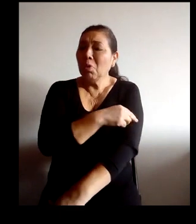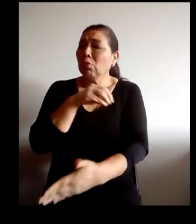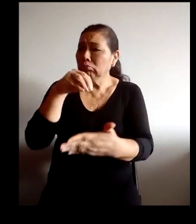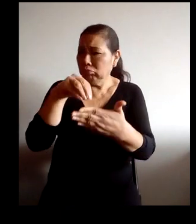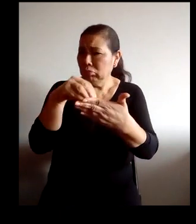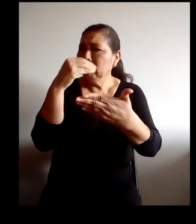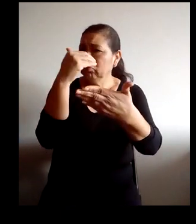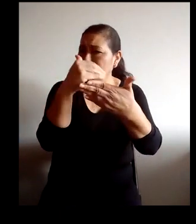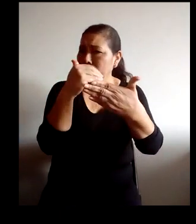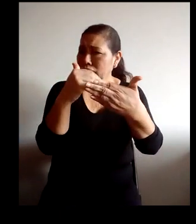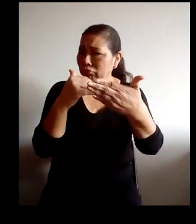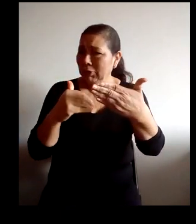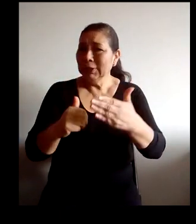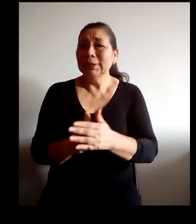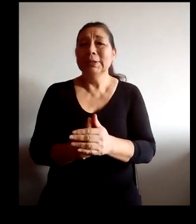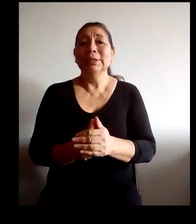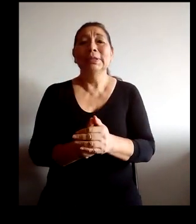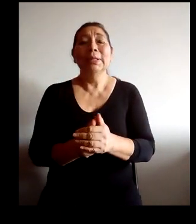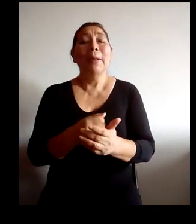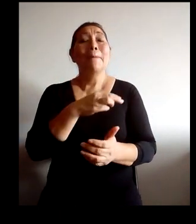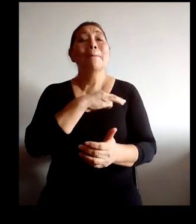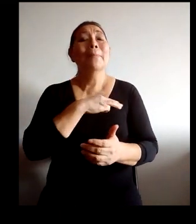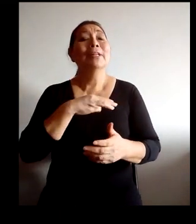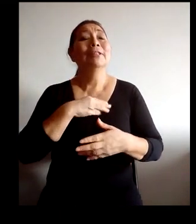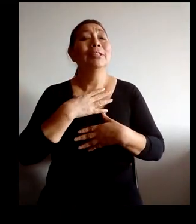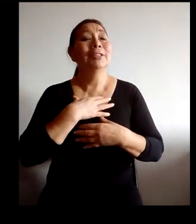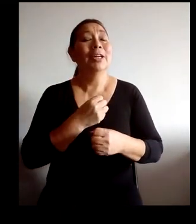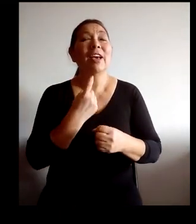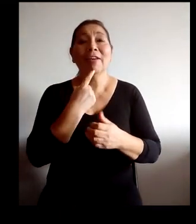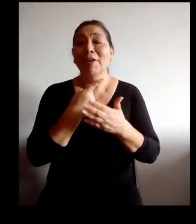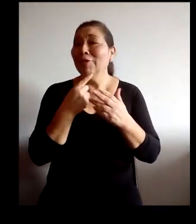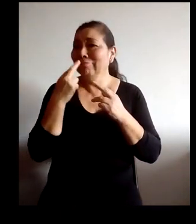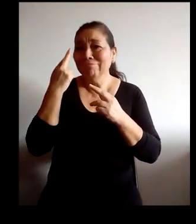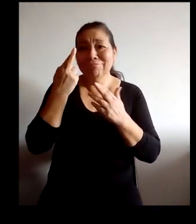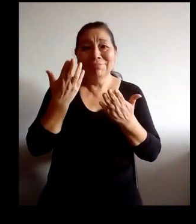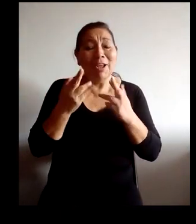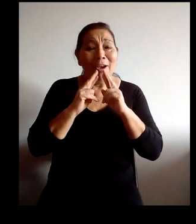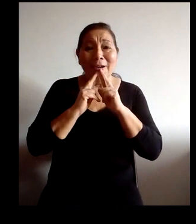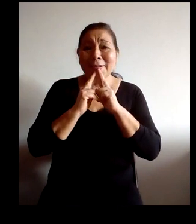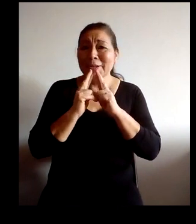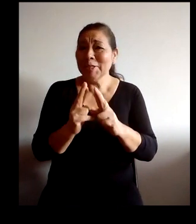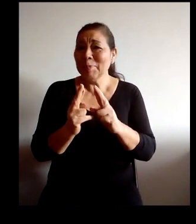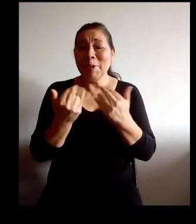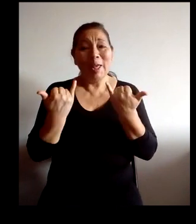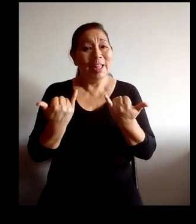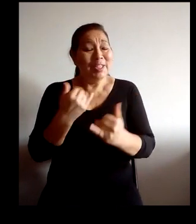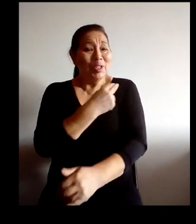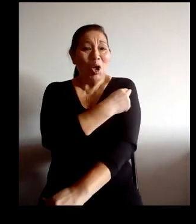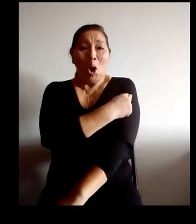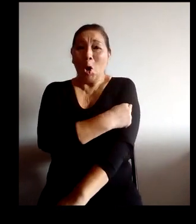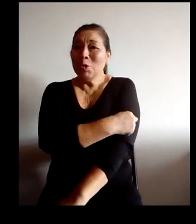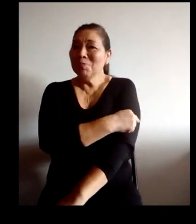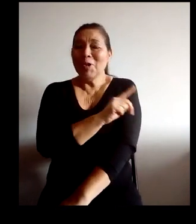respondido este hospital es que no cumplen con ese estándar médico. Ahí ustedes podrán ver en los numerales 5.1, 5.2,